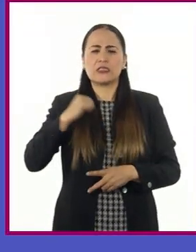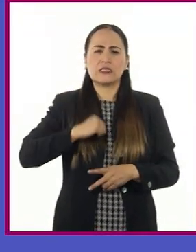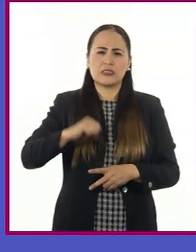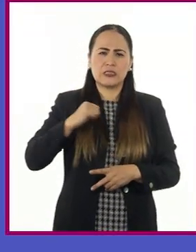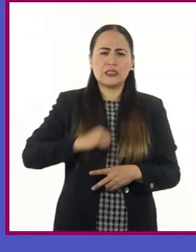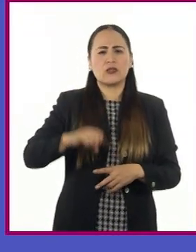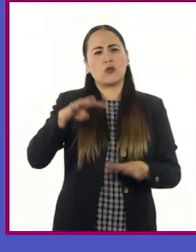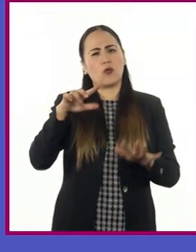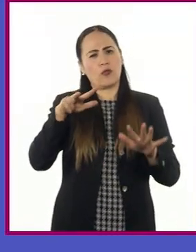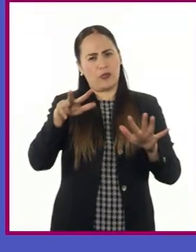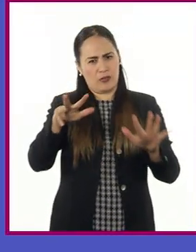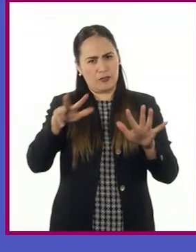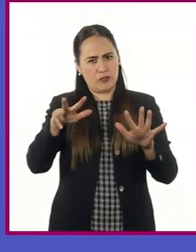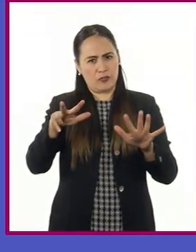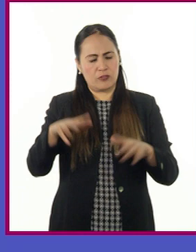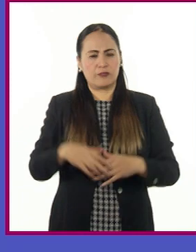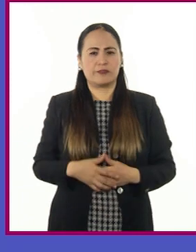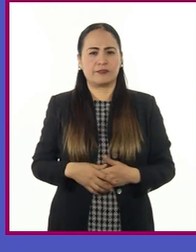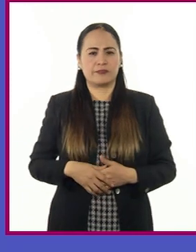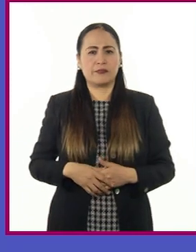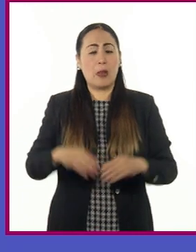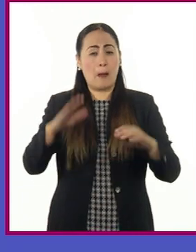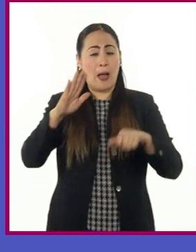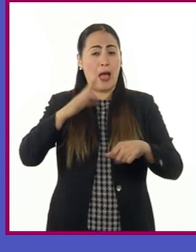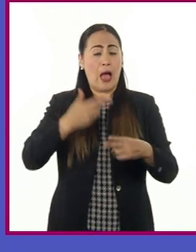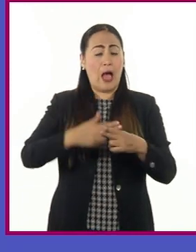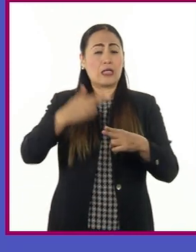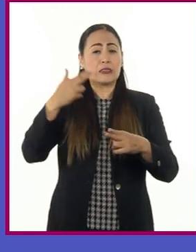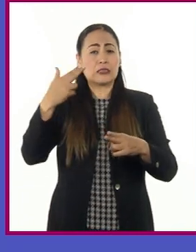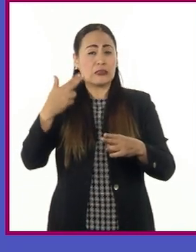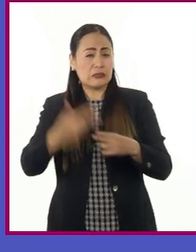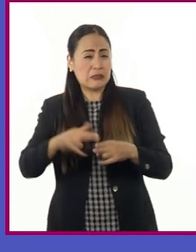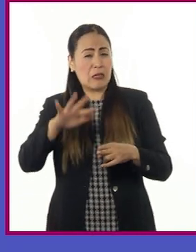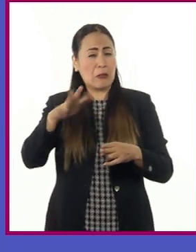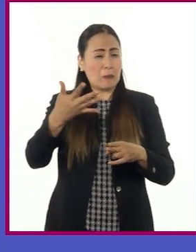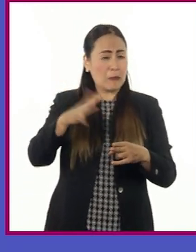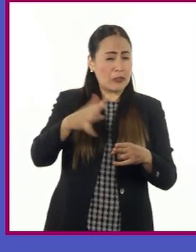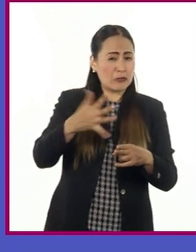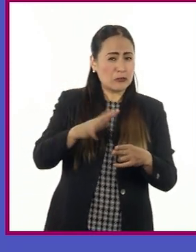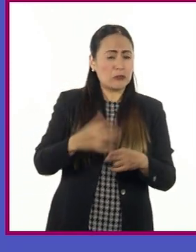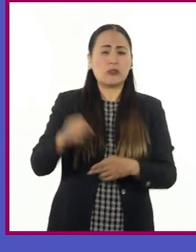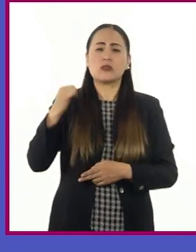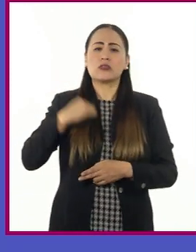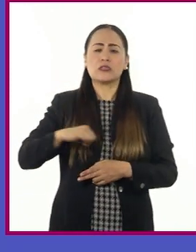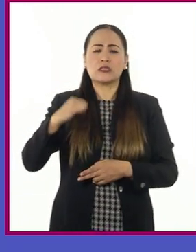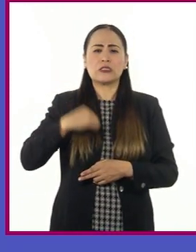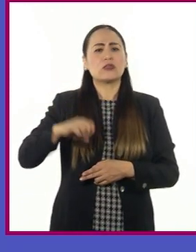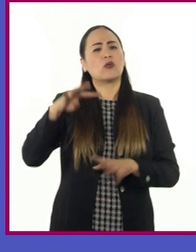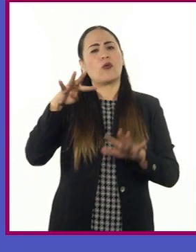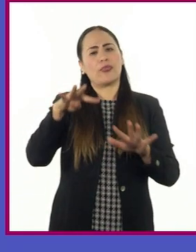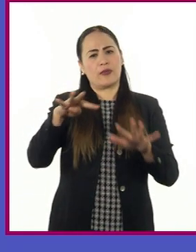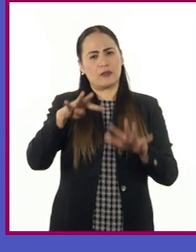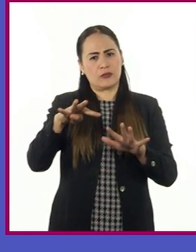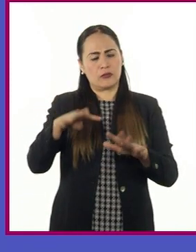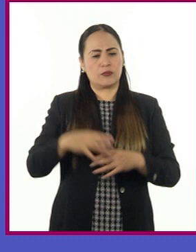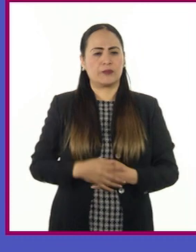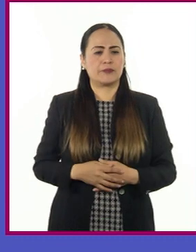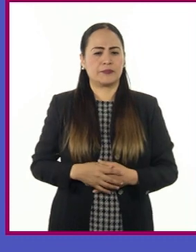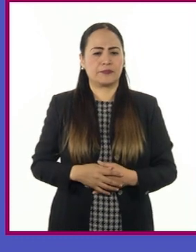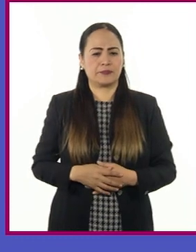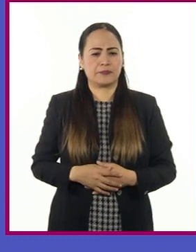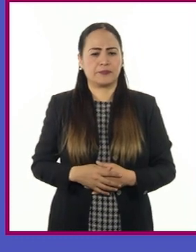siglo XVIII y se extendió hasta las primeras décadas del siglo XIX.